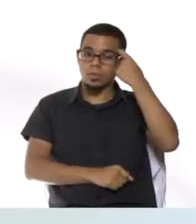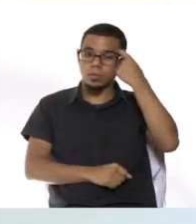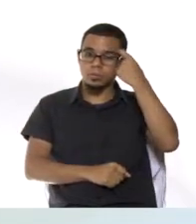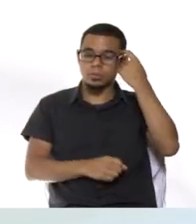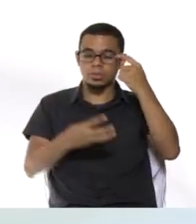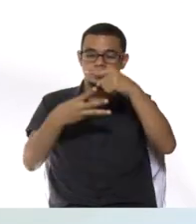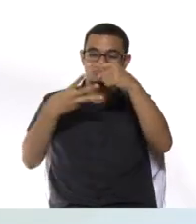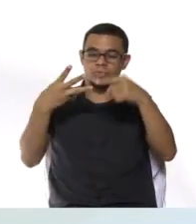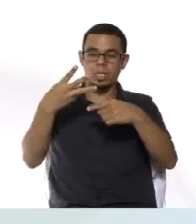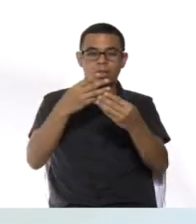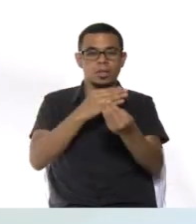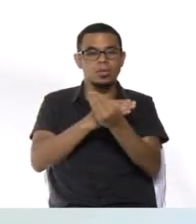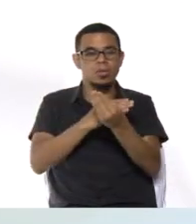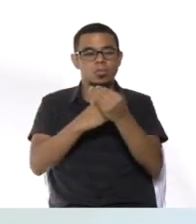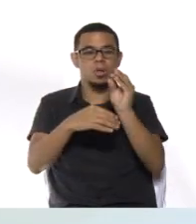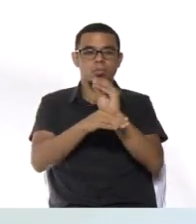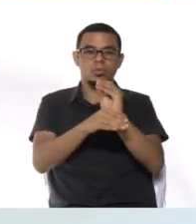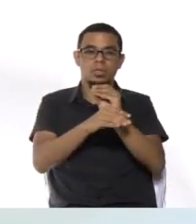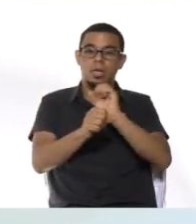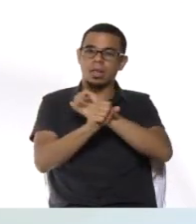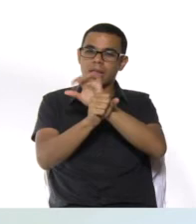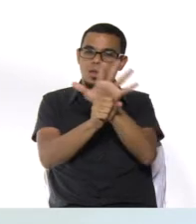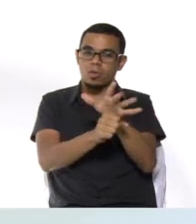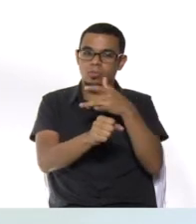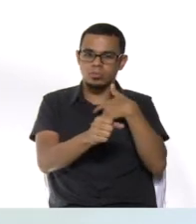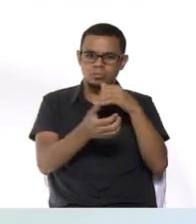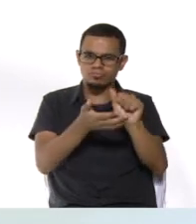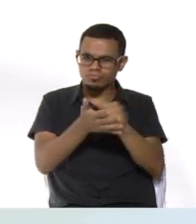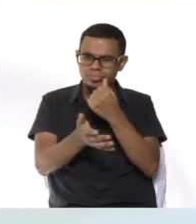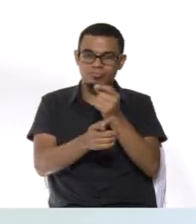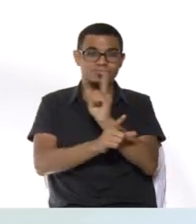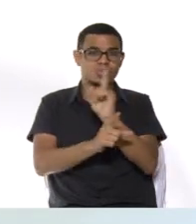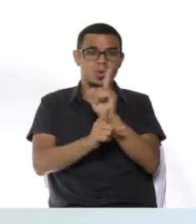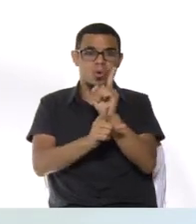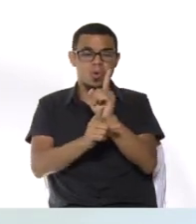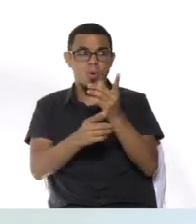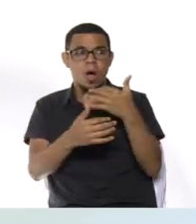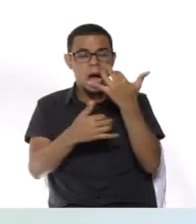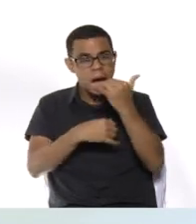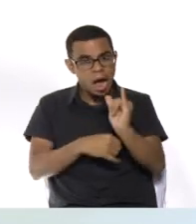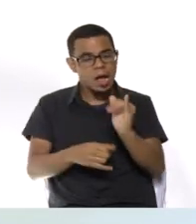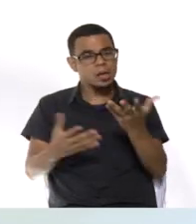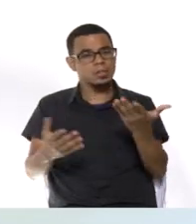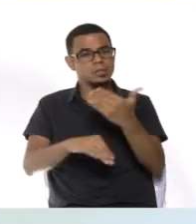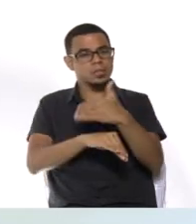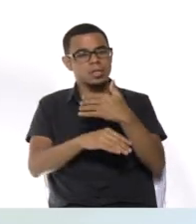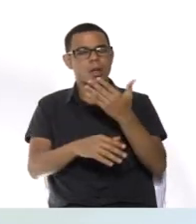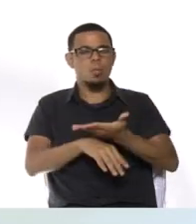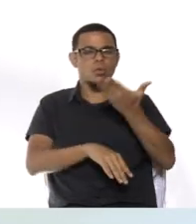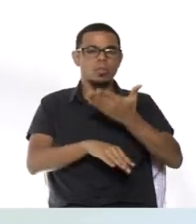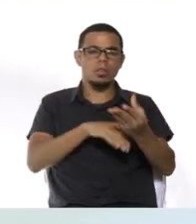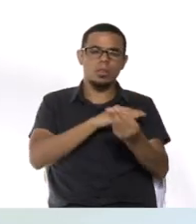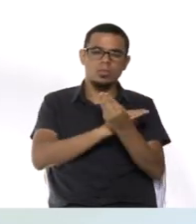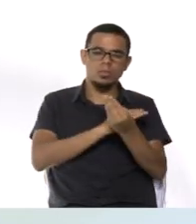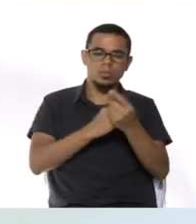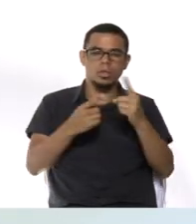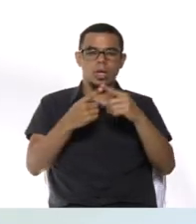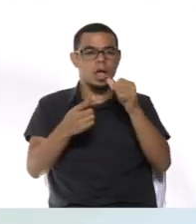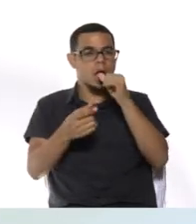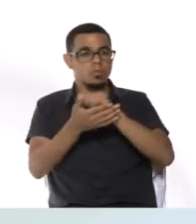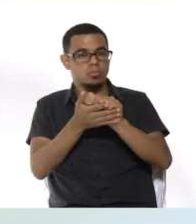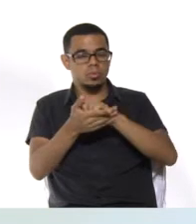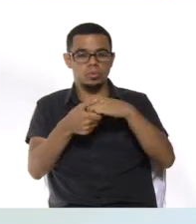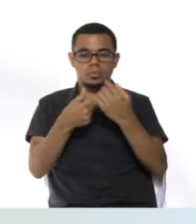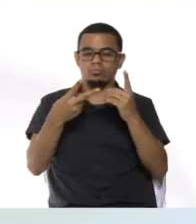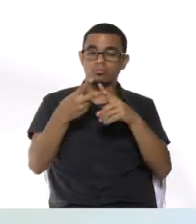debemos mantener las medidas de bioseguridad. El COVID-19 no se ha ido, todavía está entre nosotros y es importante protegernos. El lavado